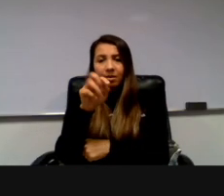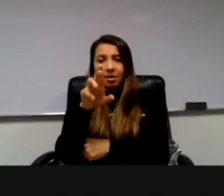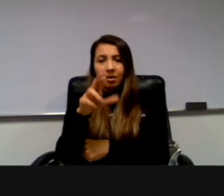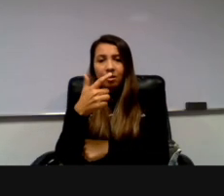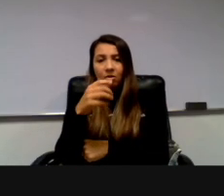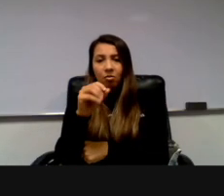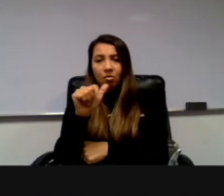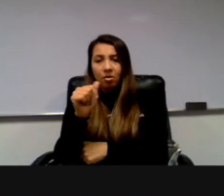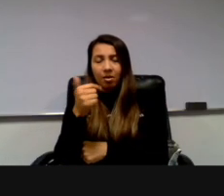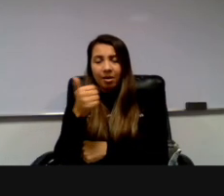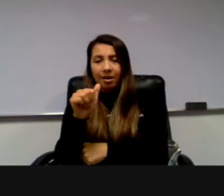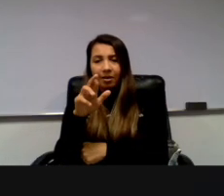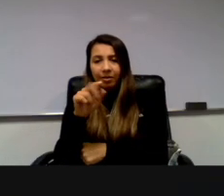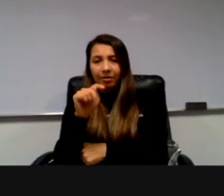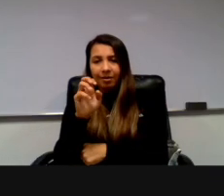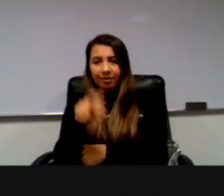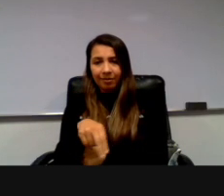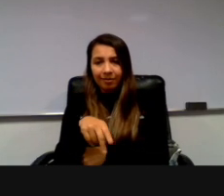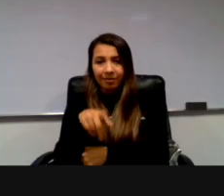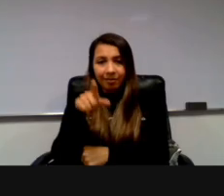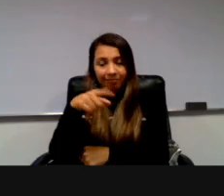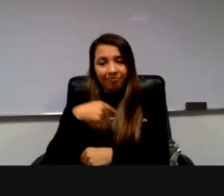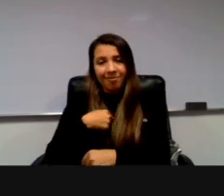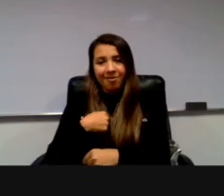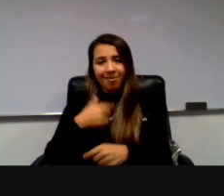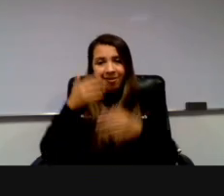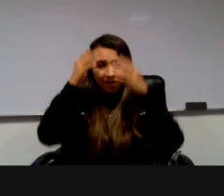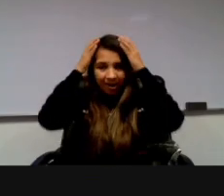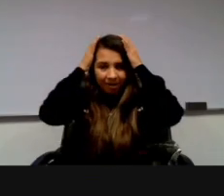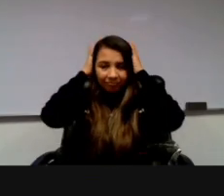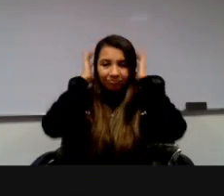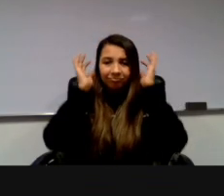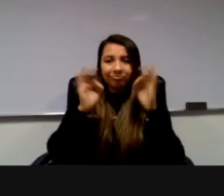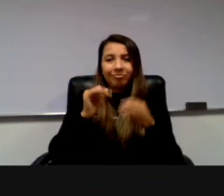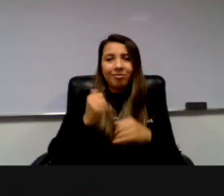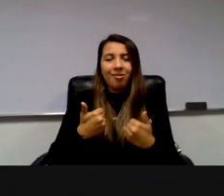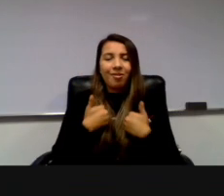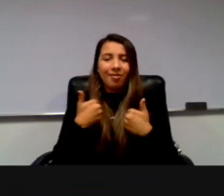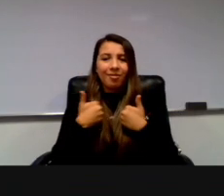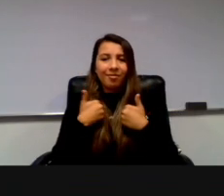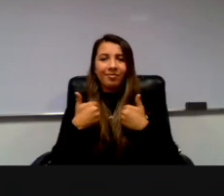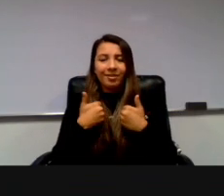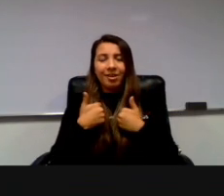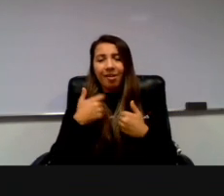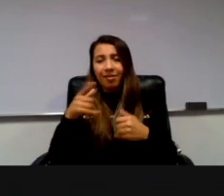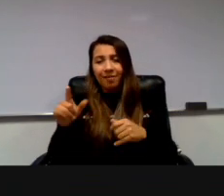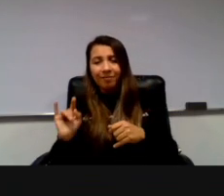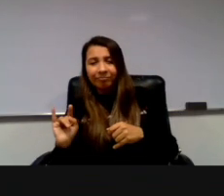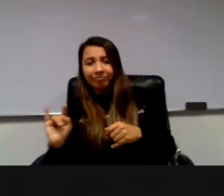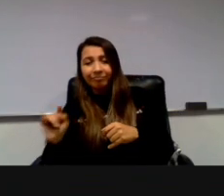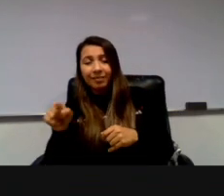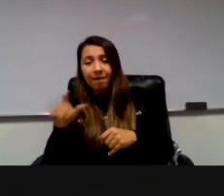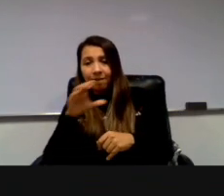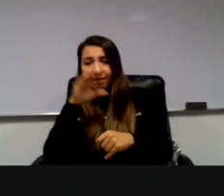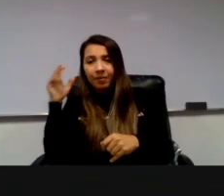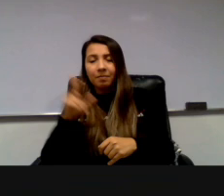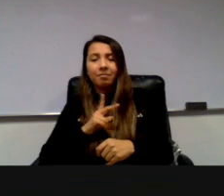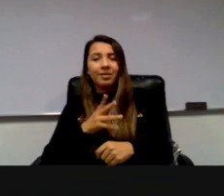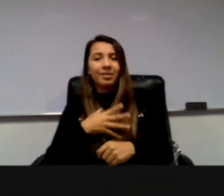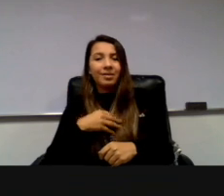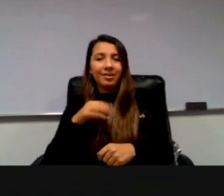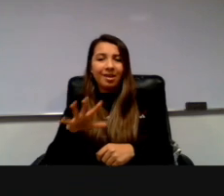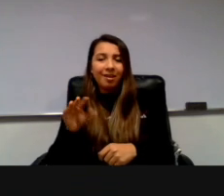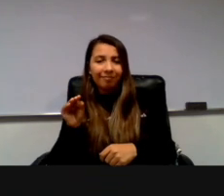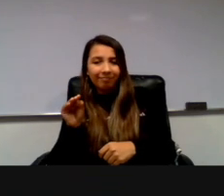por ahí estoy yo, con pelo, ¿no? Estaba mucho más joven y la chiquita de la foto es mi hija, que por aquel entonces pues era